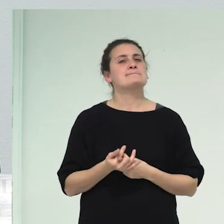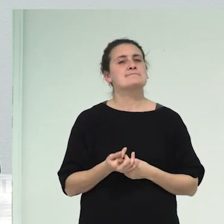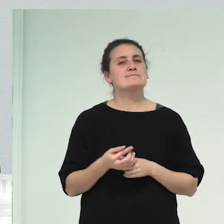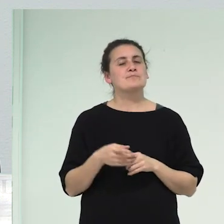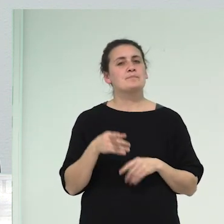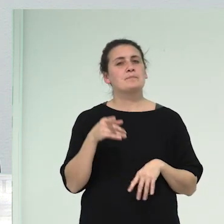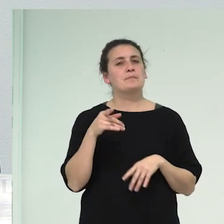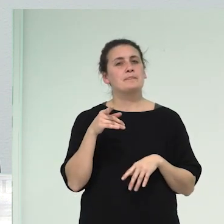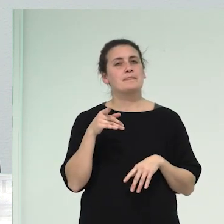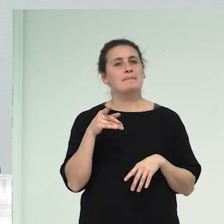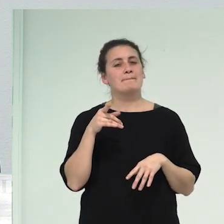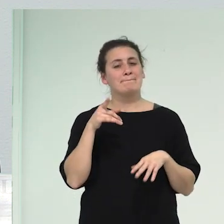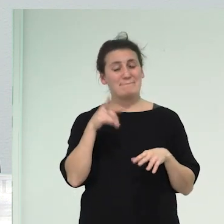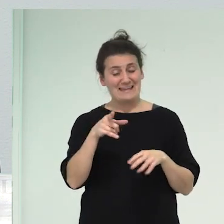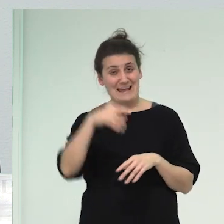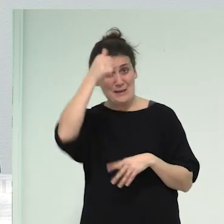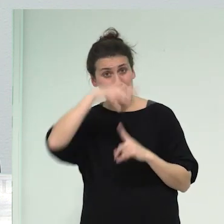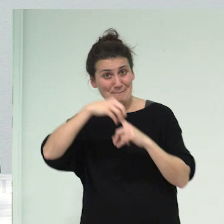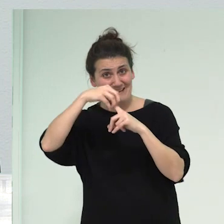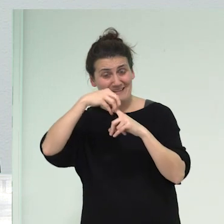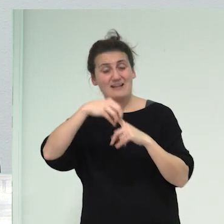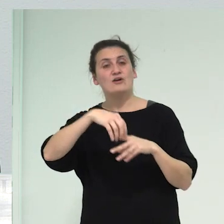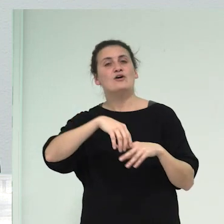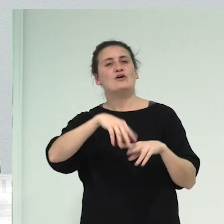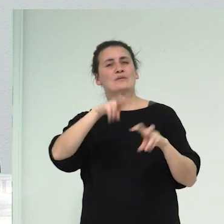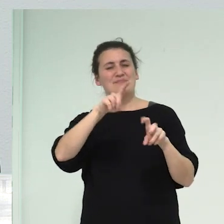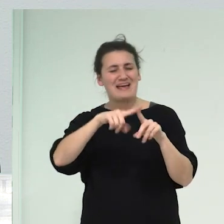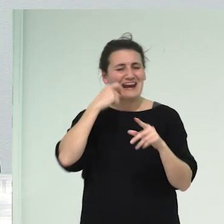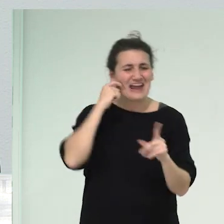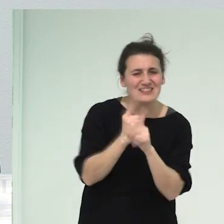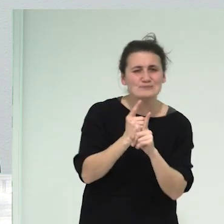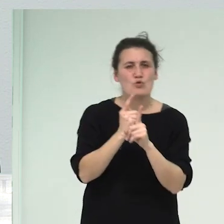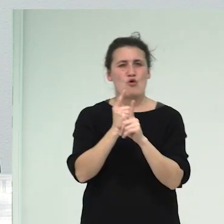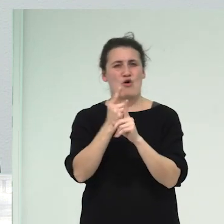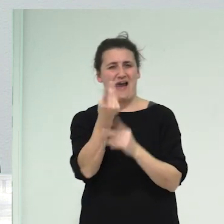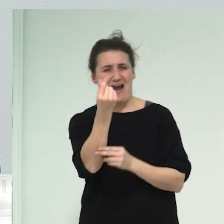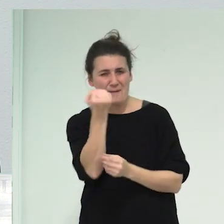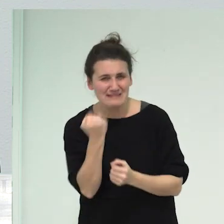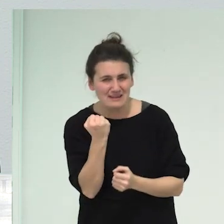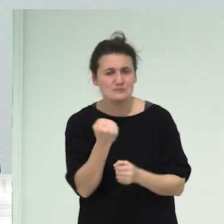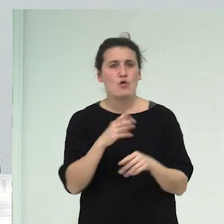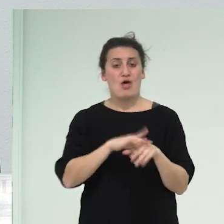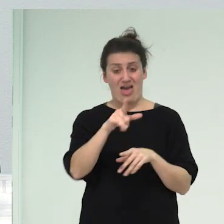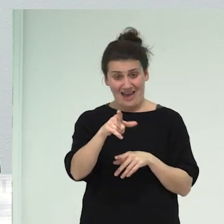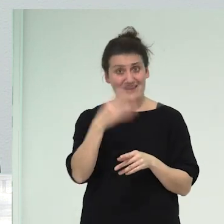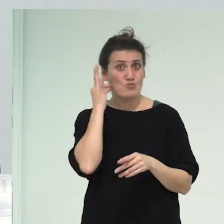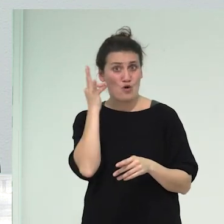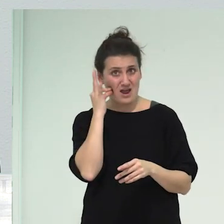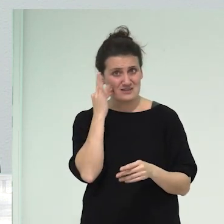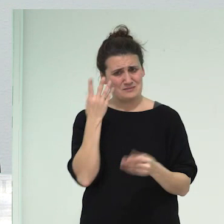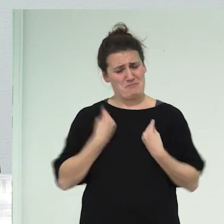en esa endija del patriarcado, la colonialidad, el racismo y el capitalismo, donde se juegan la vida las mujeres del tercer